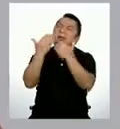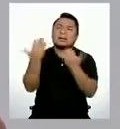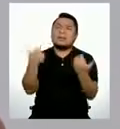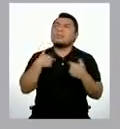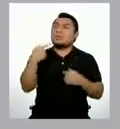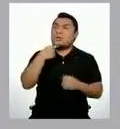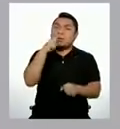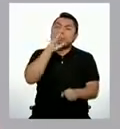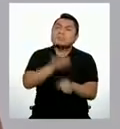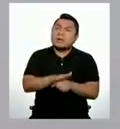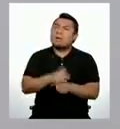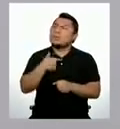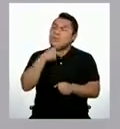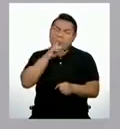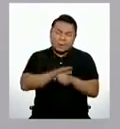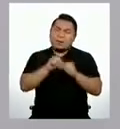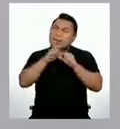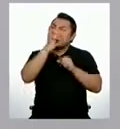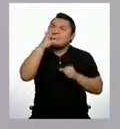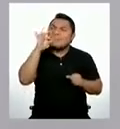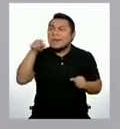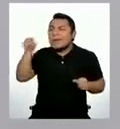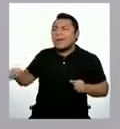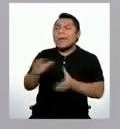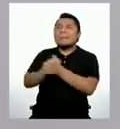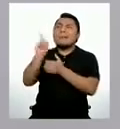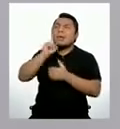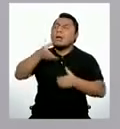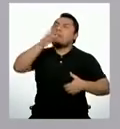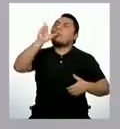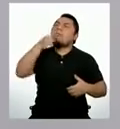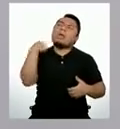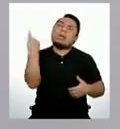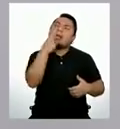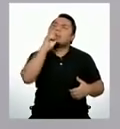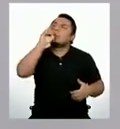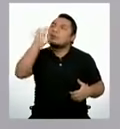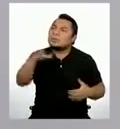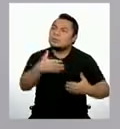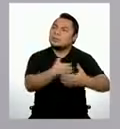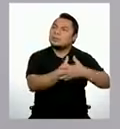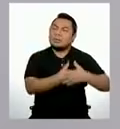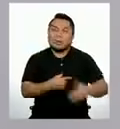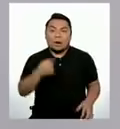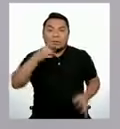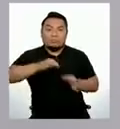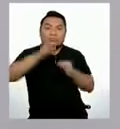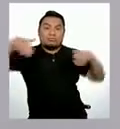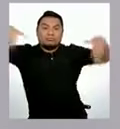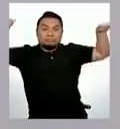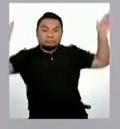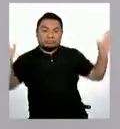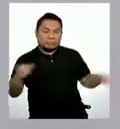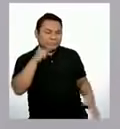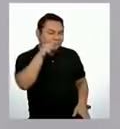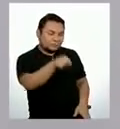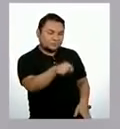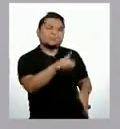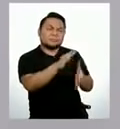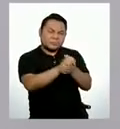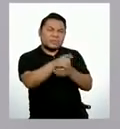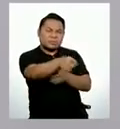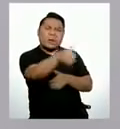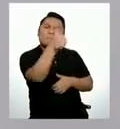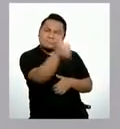nunca nuestra promesa. A lo que el espíritu le respondió, tú eres un buen hombre, pero tu amigo ha